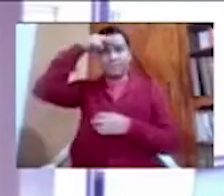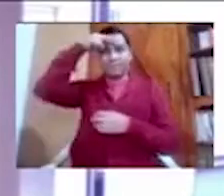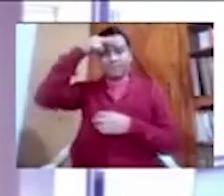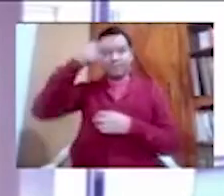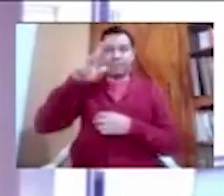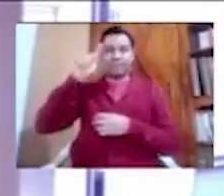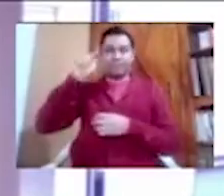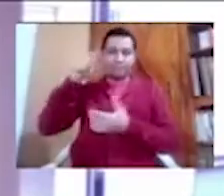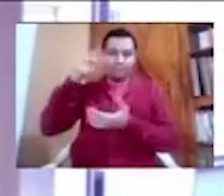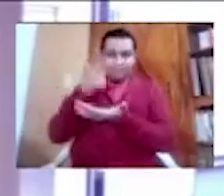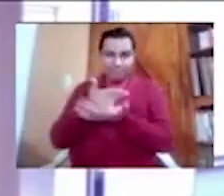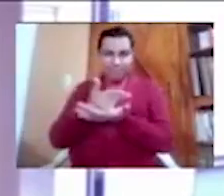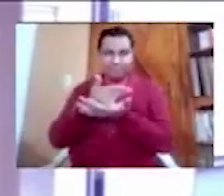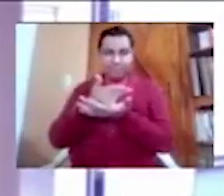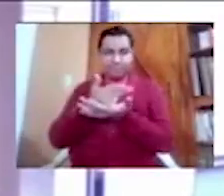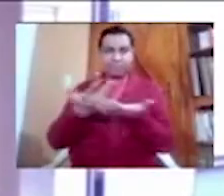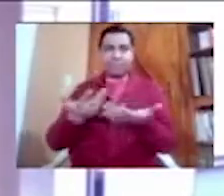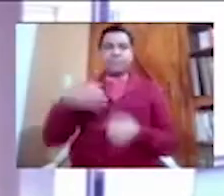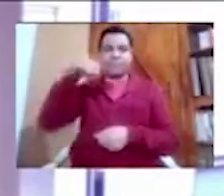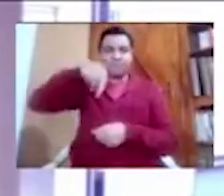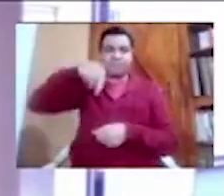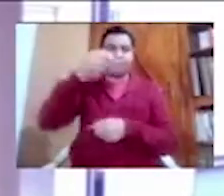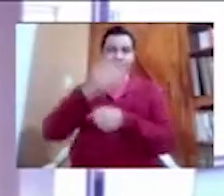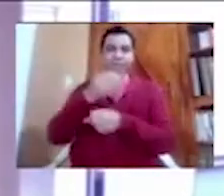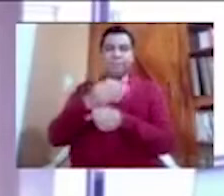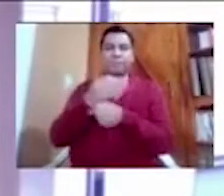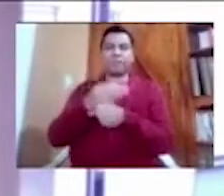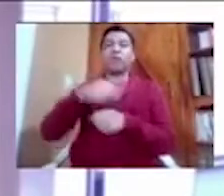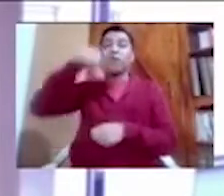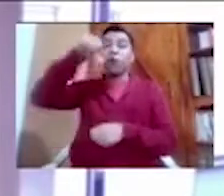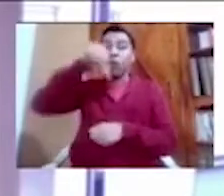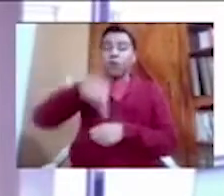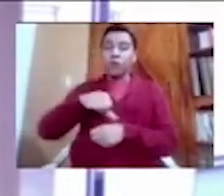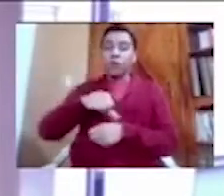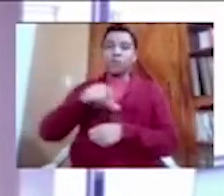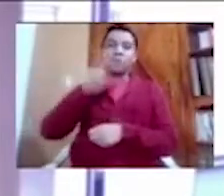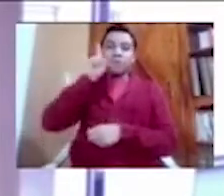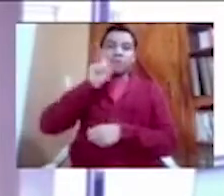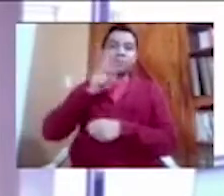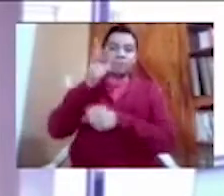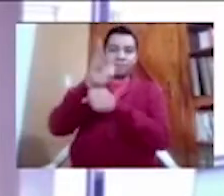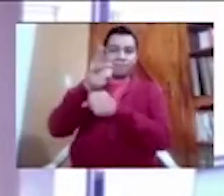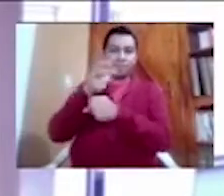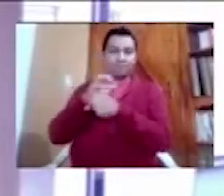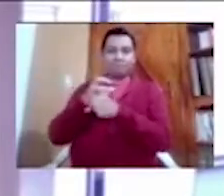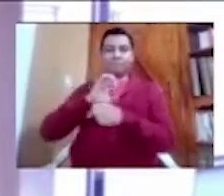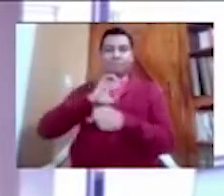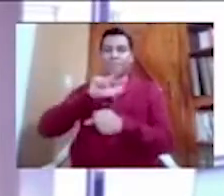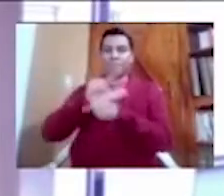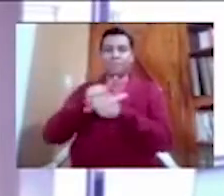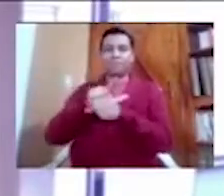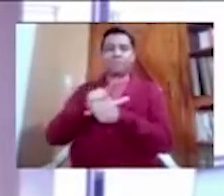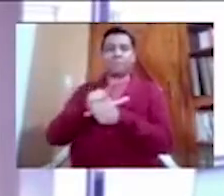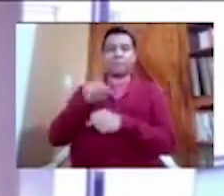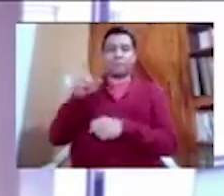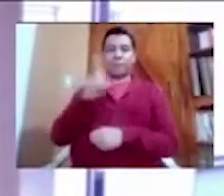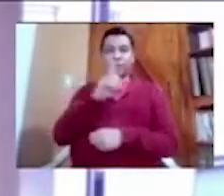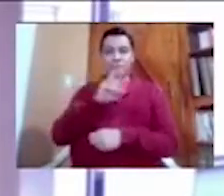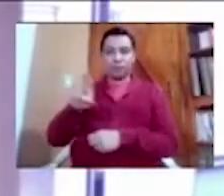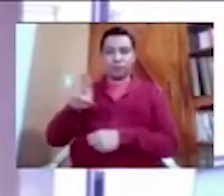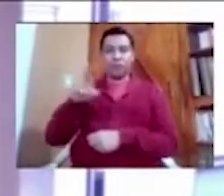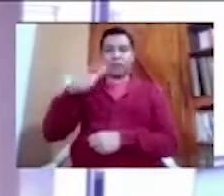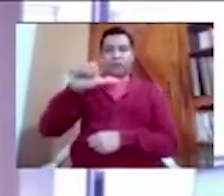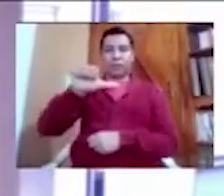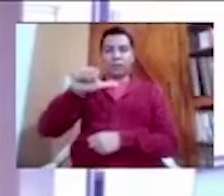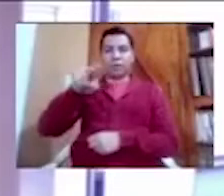conmemorando en estas fechas. El día de hoy tenemos una invitada de lujo, la doctora Ana Garduño. Ella es